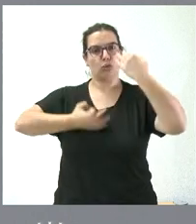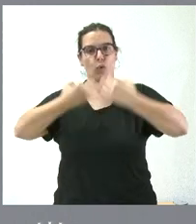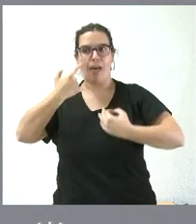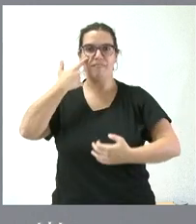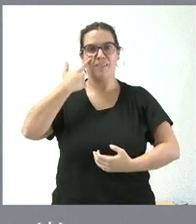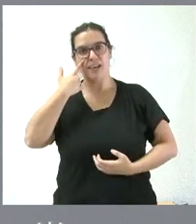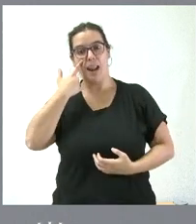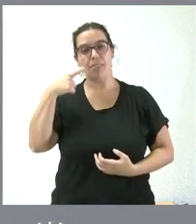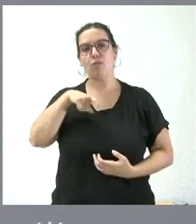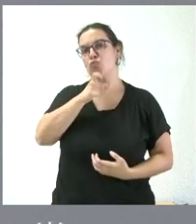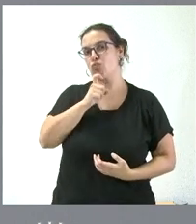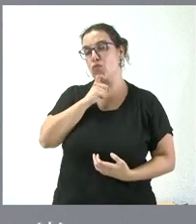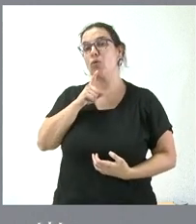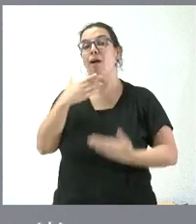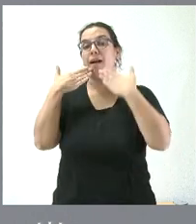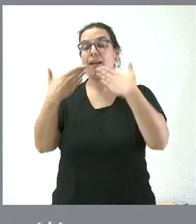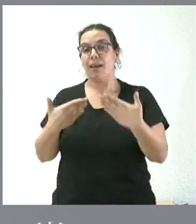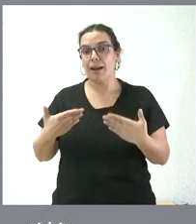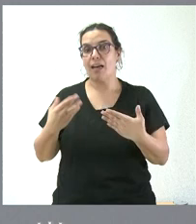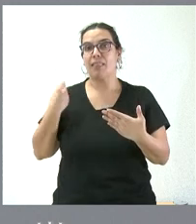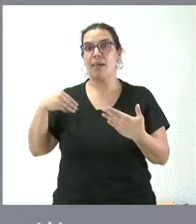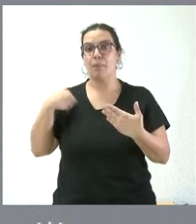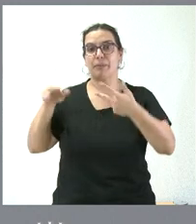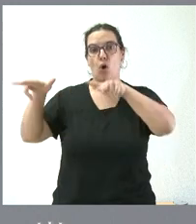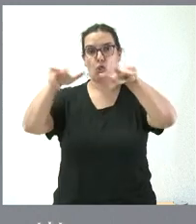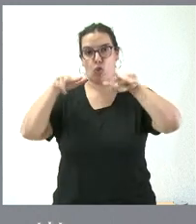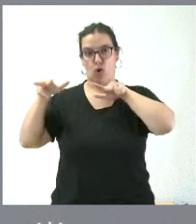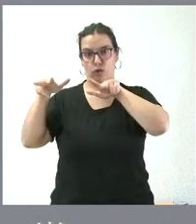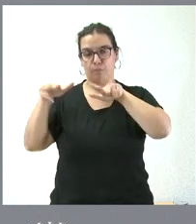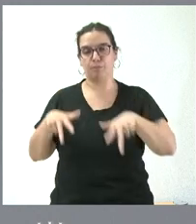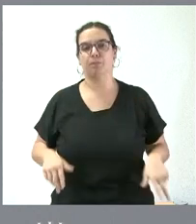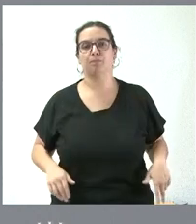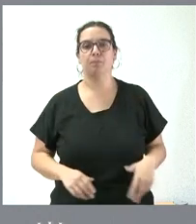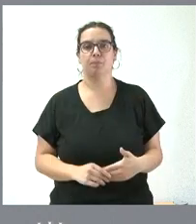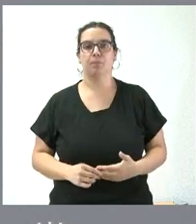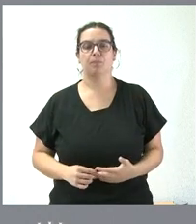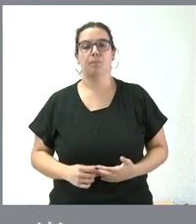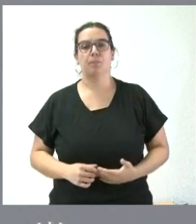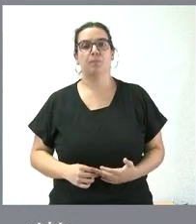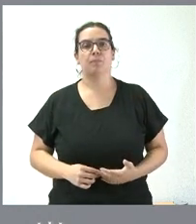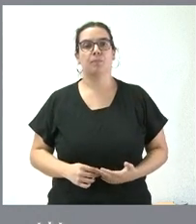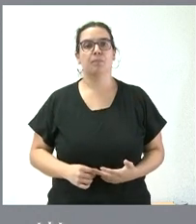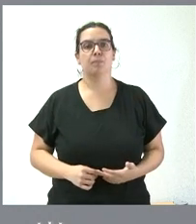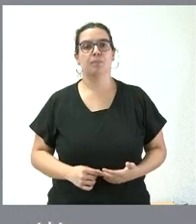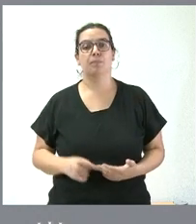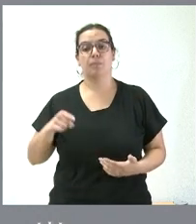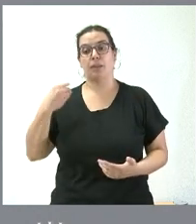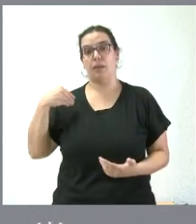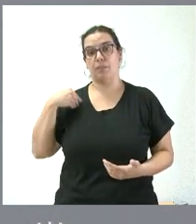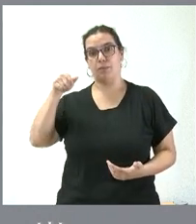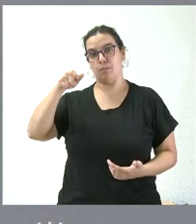vigilancia a partir de sistemas de aeronaves no tripuladas drones en el caso de este Castro